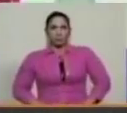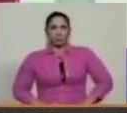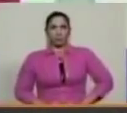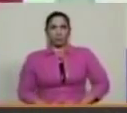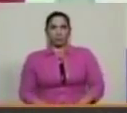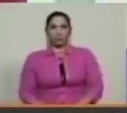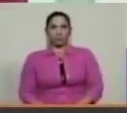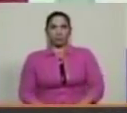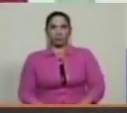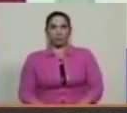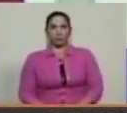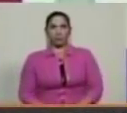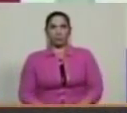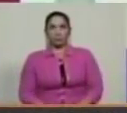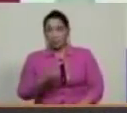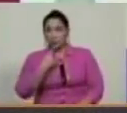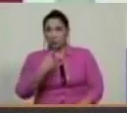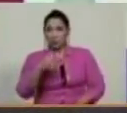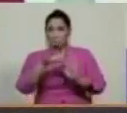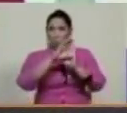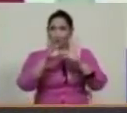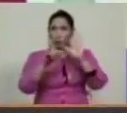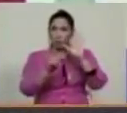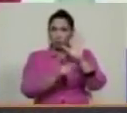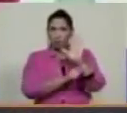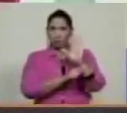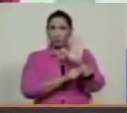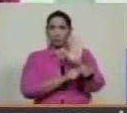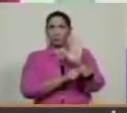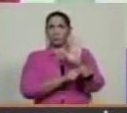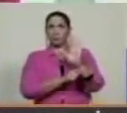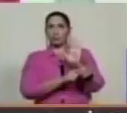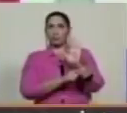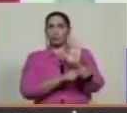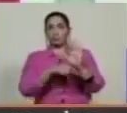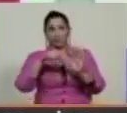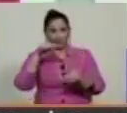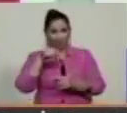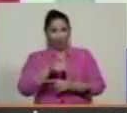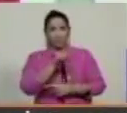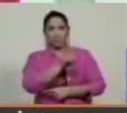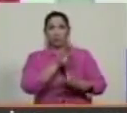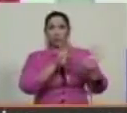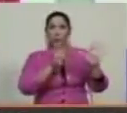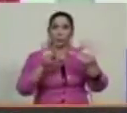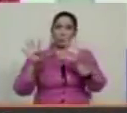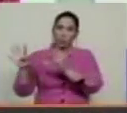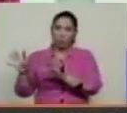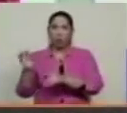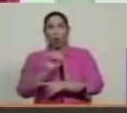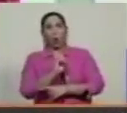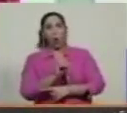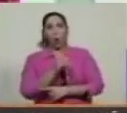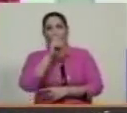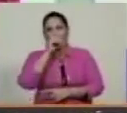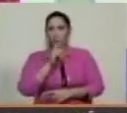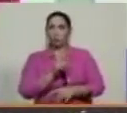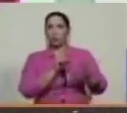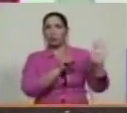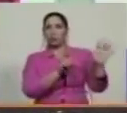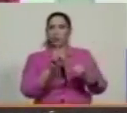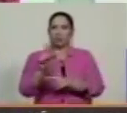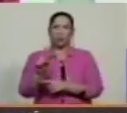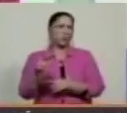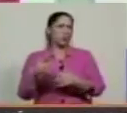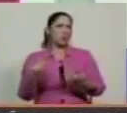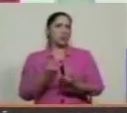Ahora, dice en la Constitución, en esta o en la del 61, que era el neoliberalismo, que era el capitalismo. ¿Y a quién